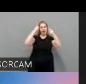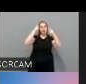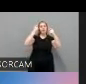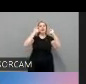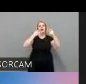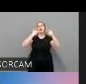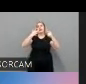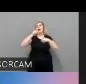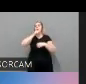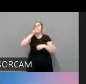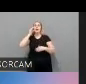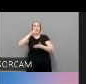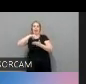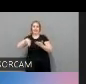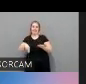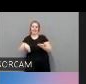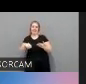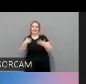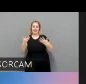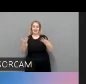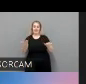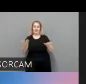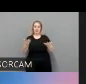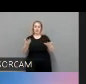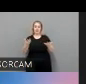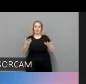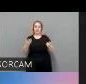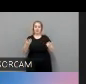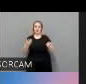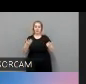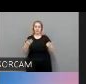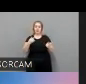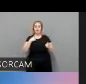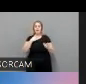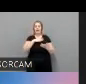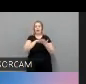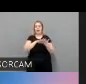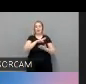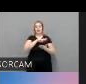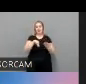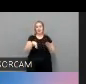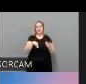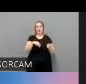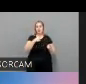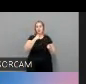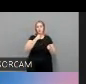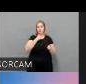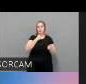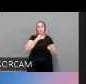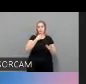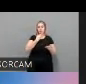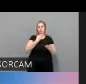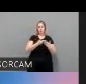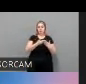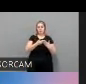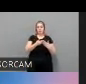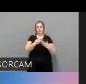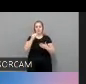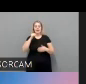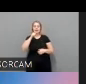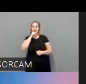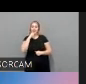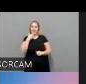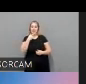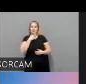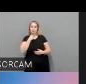imaginad. Entonces ella les pregunta, ¿os gustó la sopa? Y la mayor contesta, ya, ya, la sopa estaba riquísima.